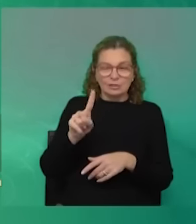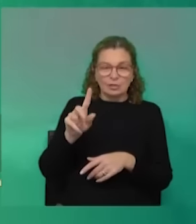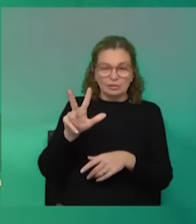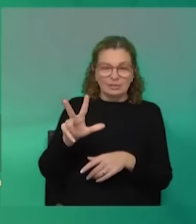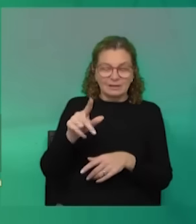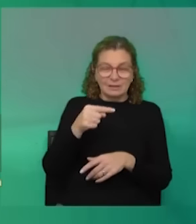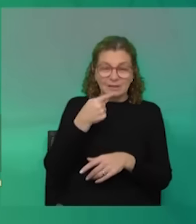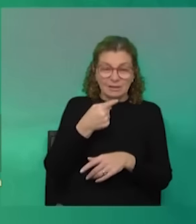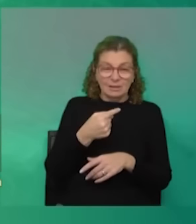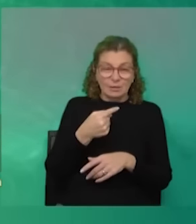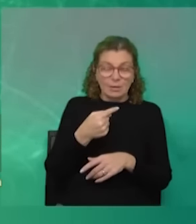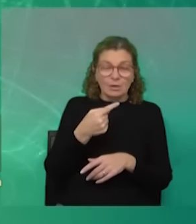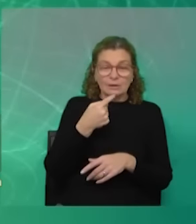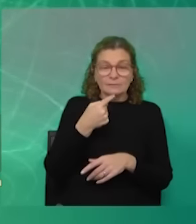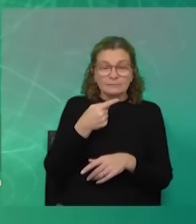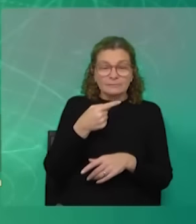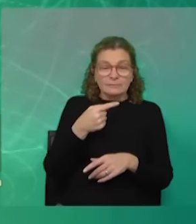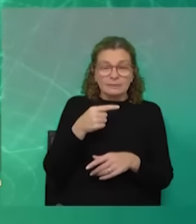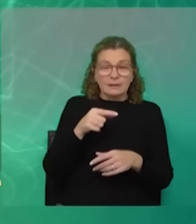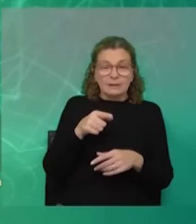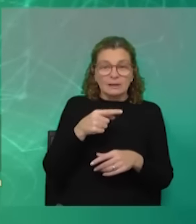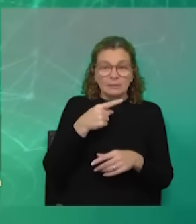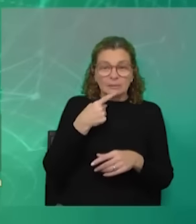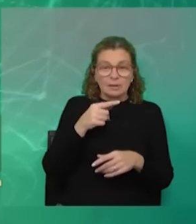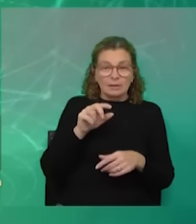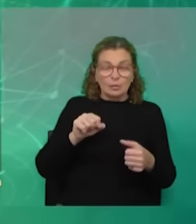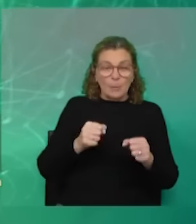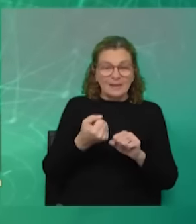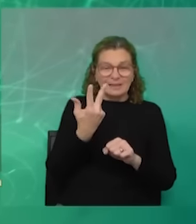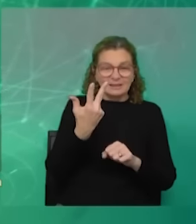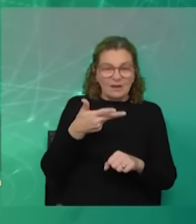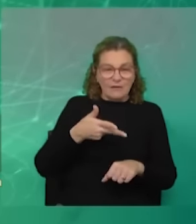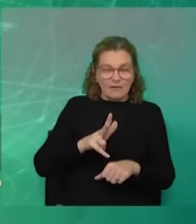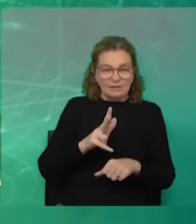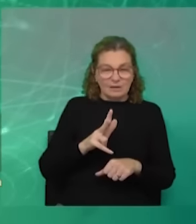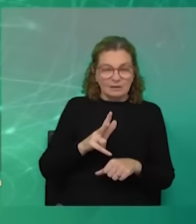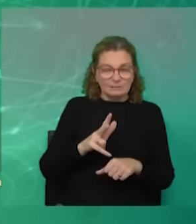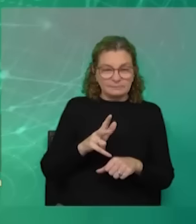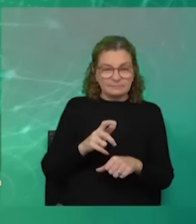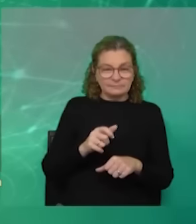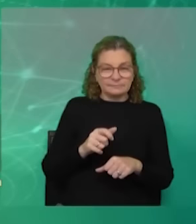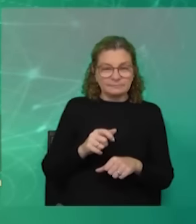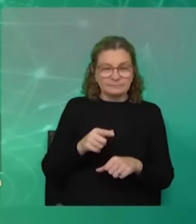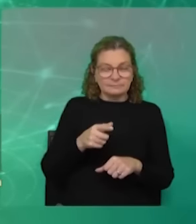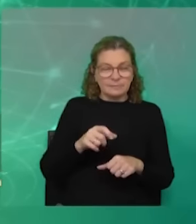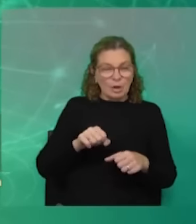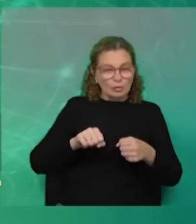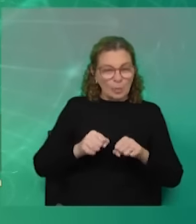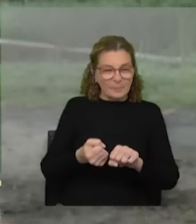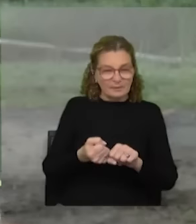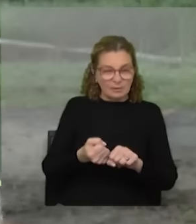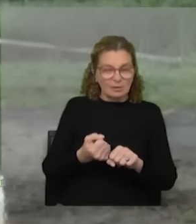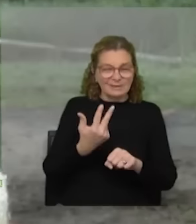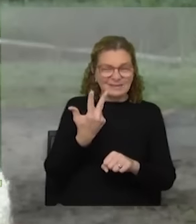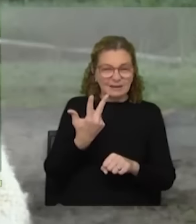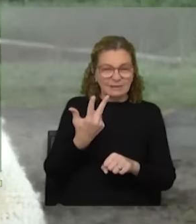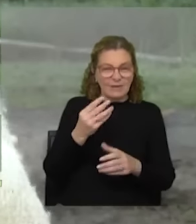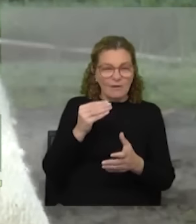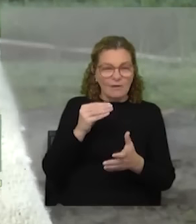que se le aplicó que fue la pena que susen eh por tres fechas eh eh la suspensión por tres fechas